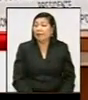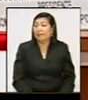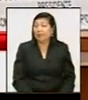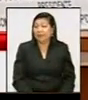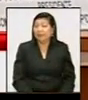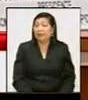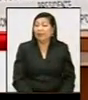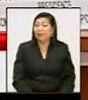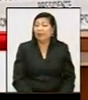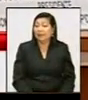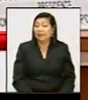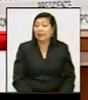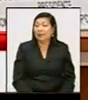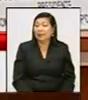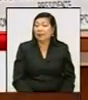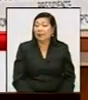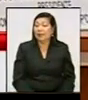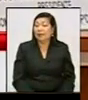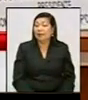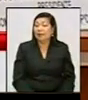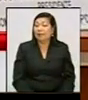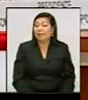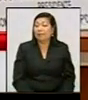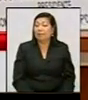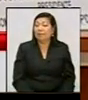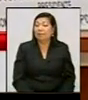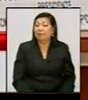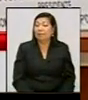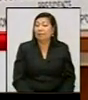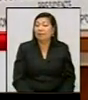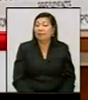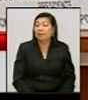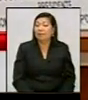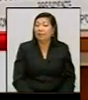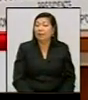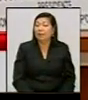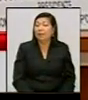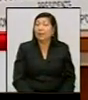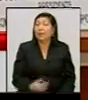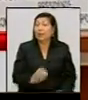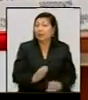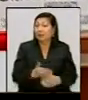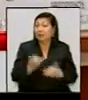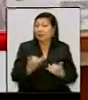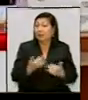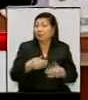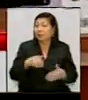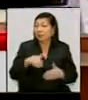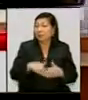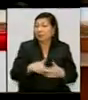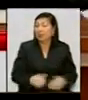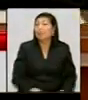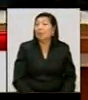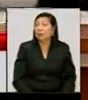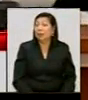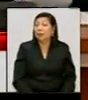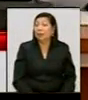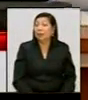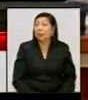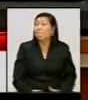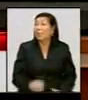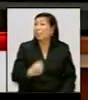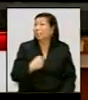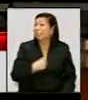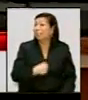sí, tiene palabra el congresista Mario Mantilla. Presidente, a mí también me gusta la idea de entrar a la votación de las insistencias, pero